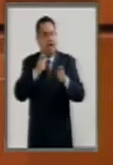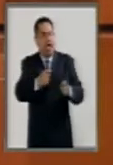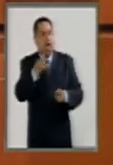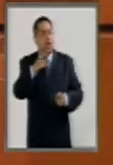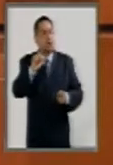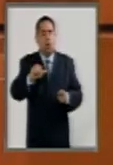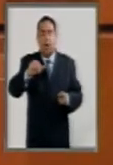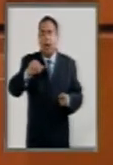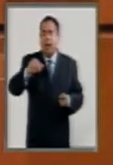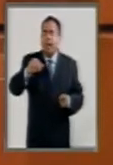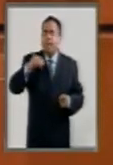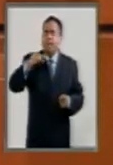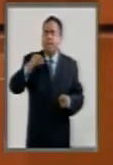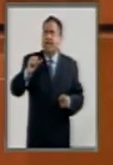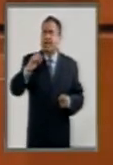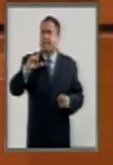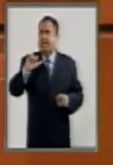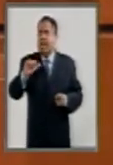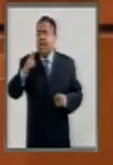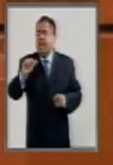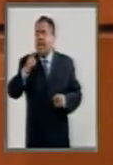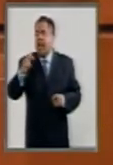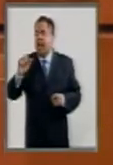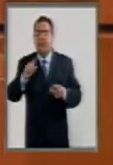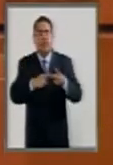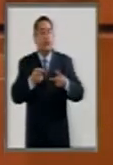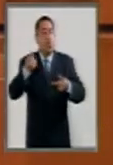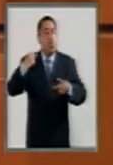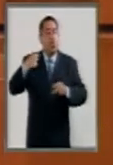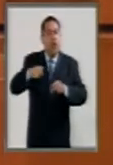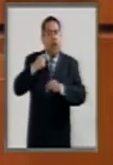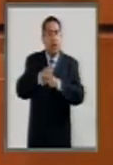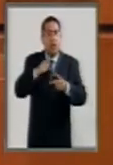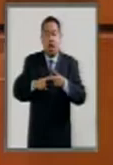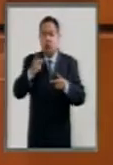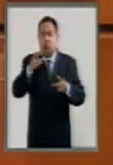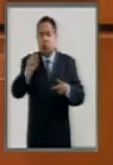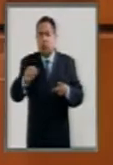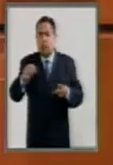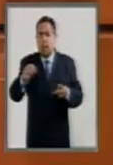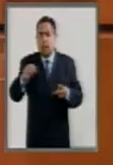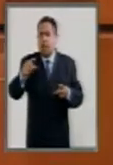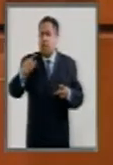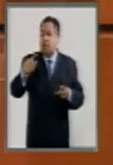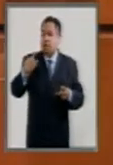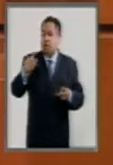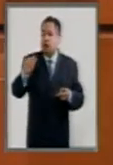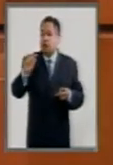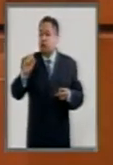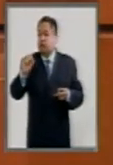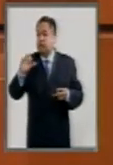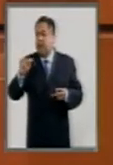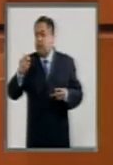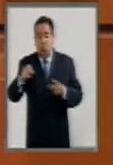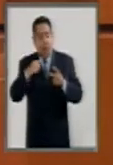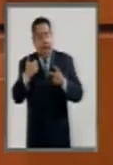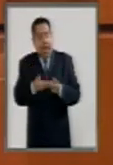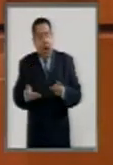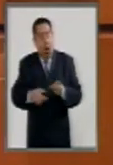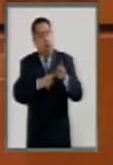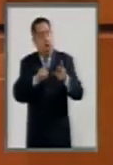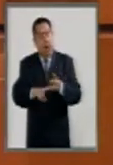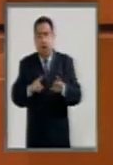Marcela Lagarde, y el año pasado a la doctora Carmen Moreno Toscano, y hoy a